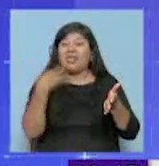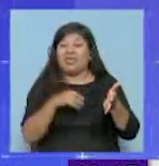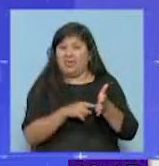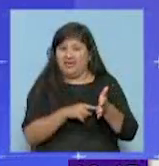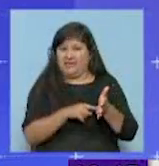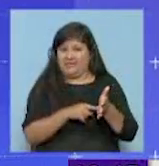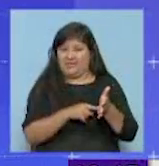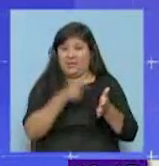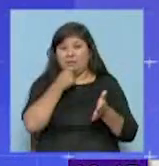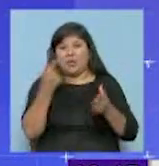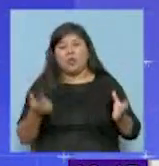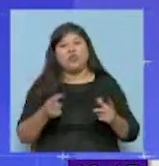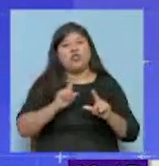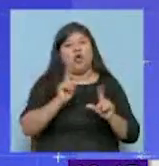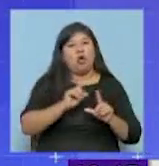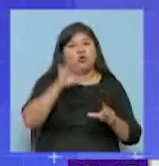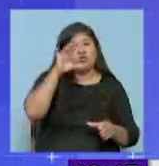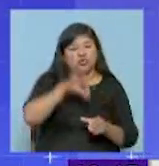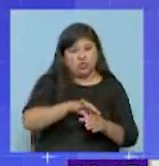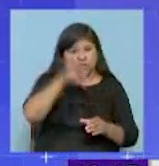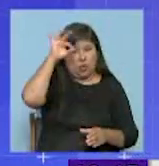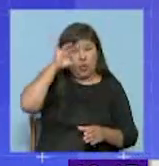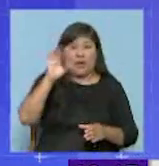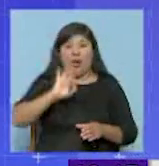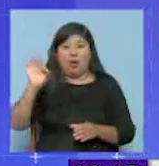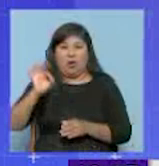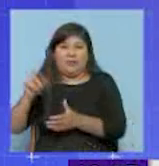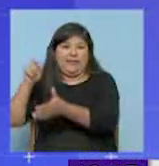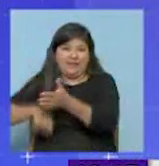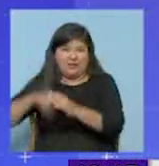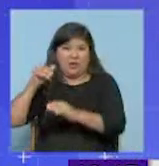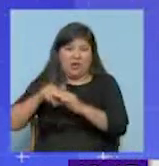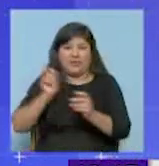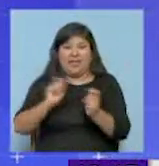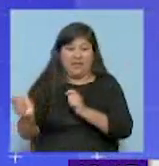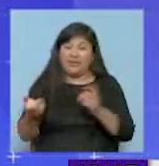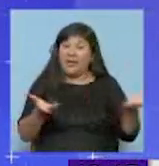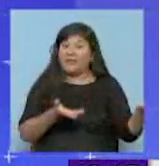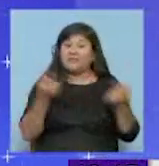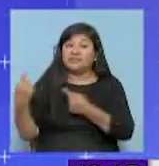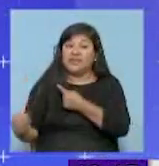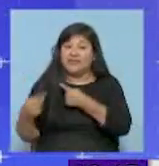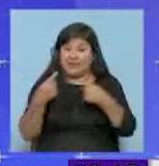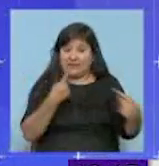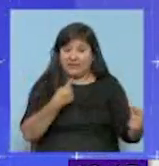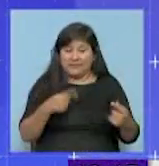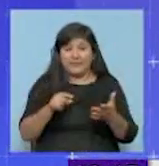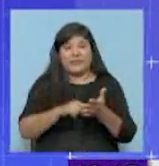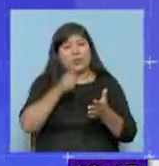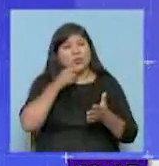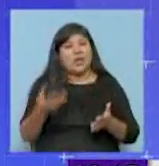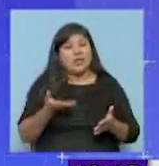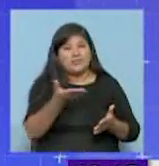para un sorteo de auto que encontrarse inscripto en un plan de ahorro a tal efecto. Solicite ejemplar del